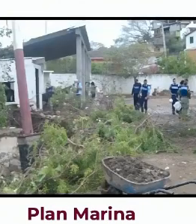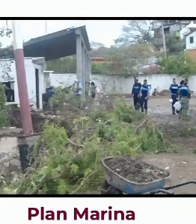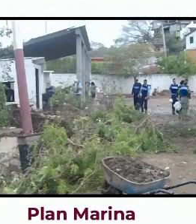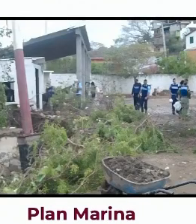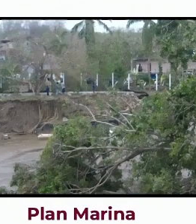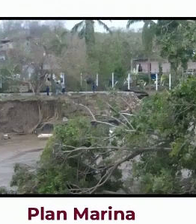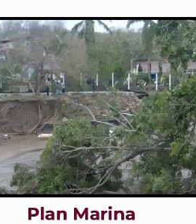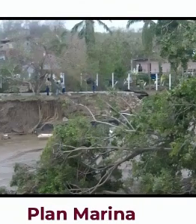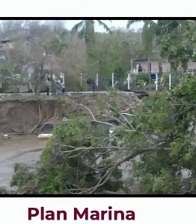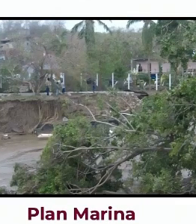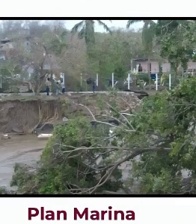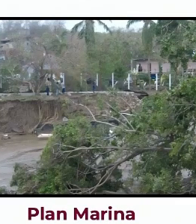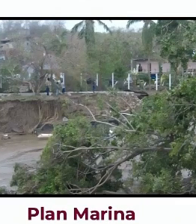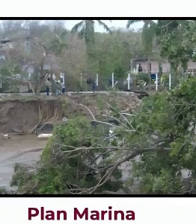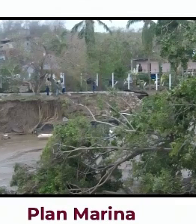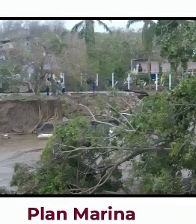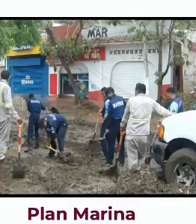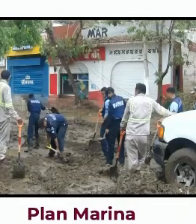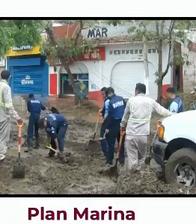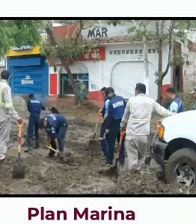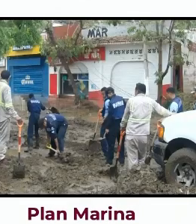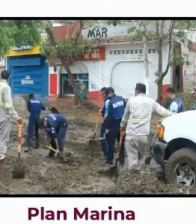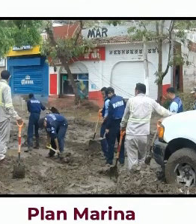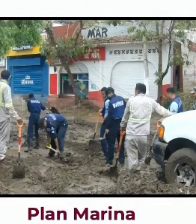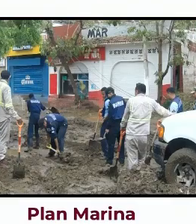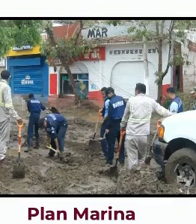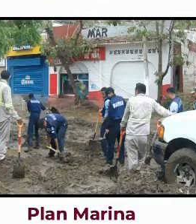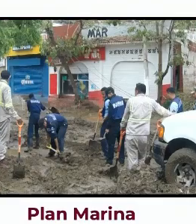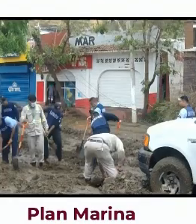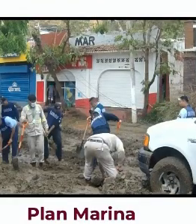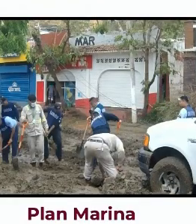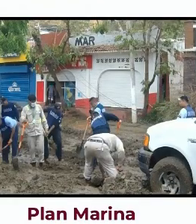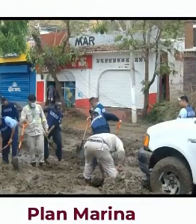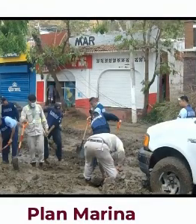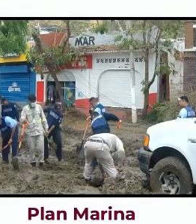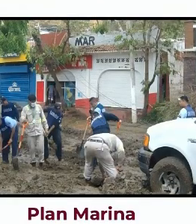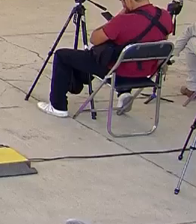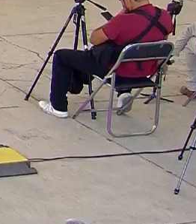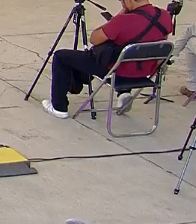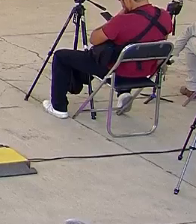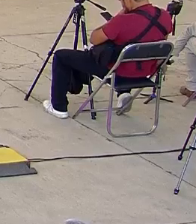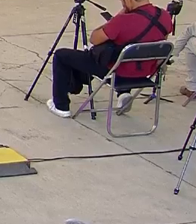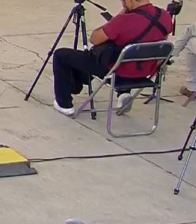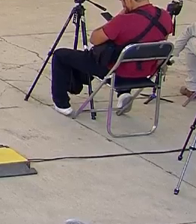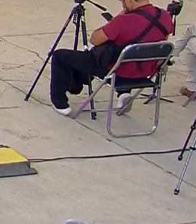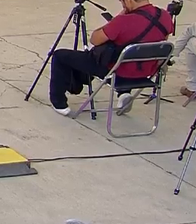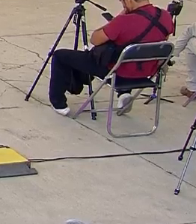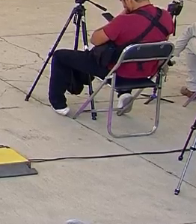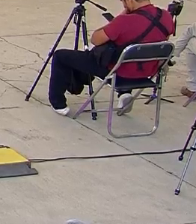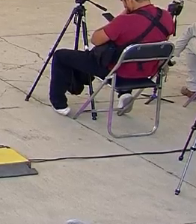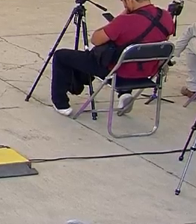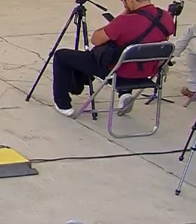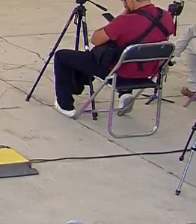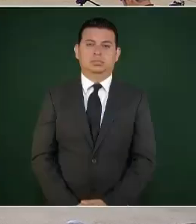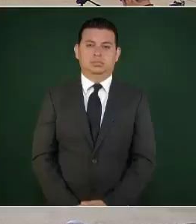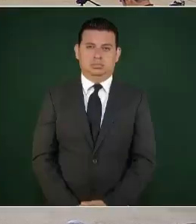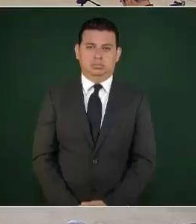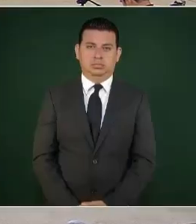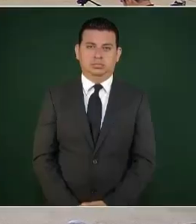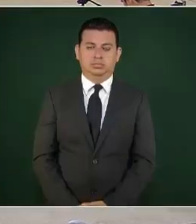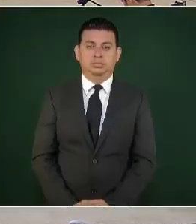derrumbes, explosiones, accidentes y derrame de sustancias químicas. También en el